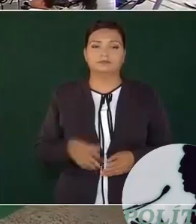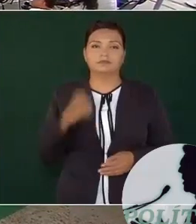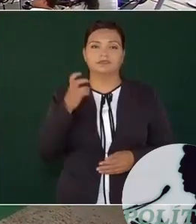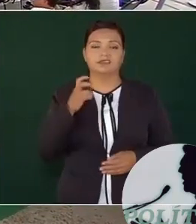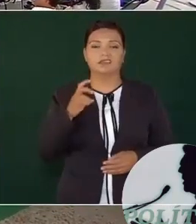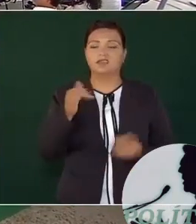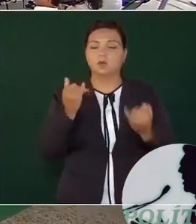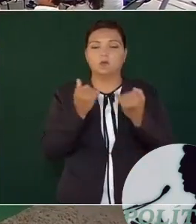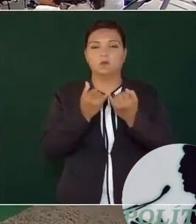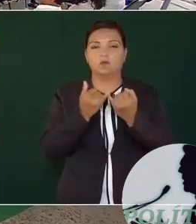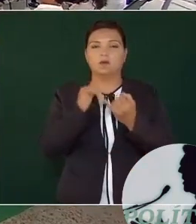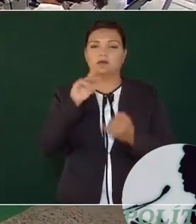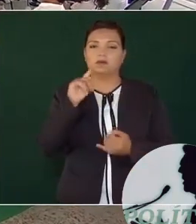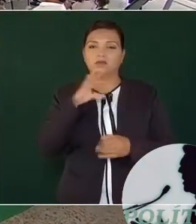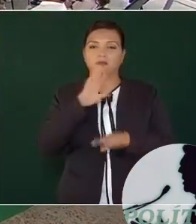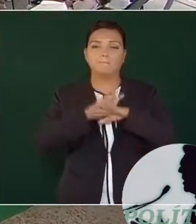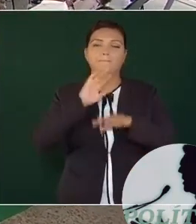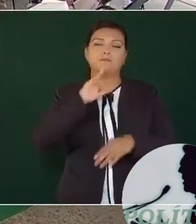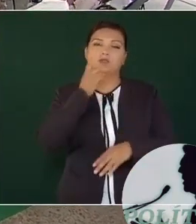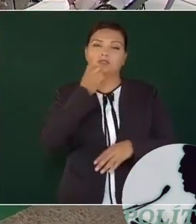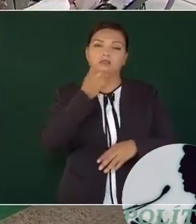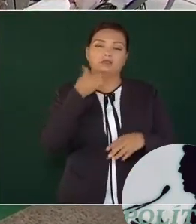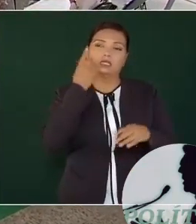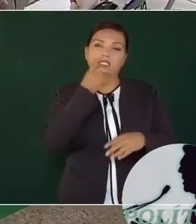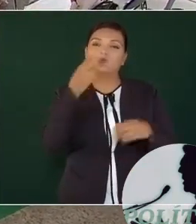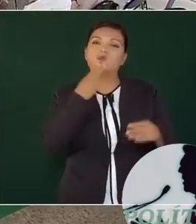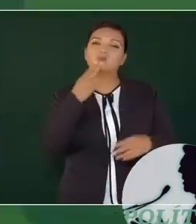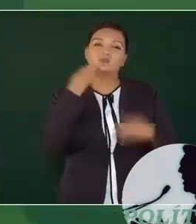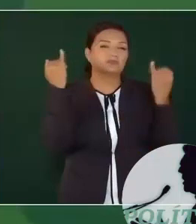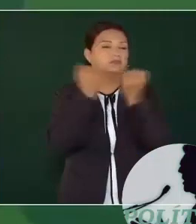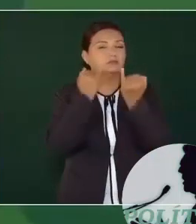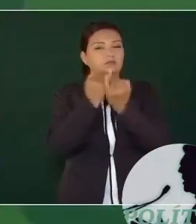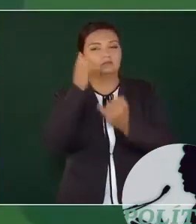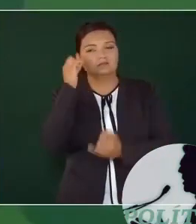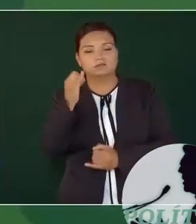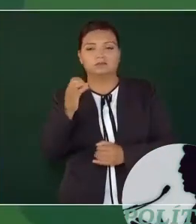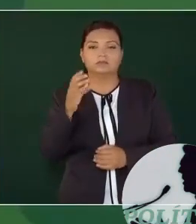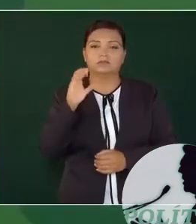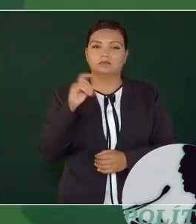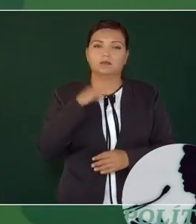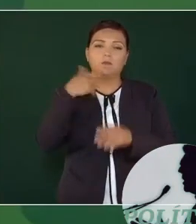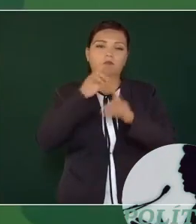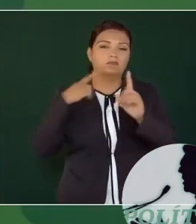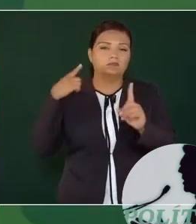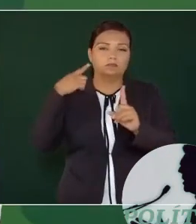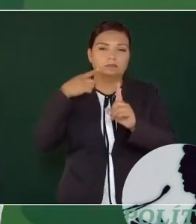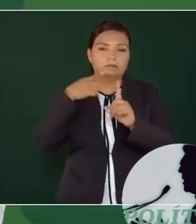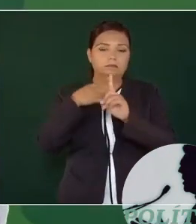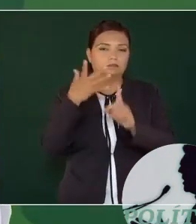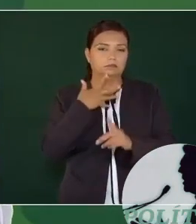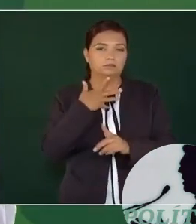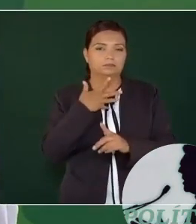estos actos, o mejor dicho, se utilizan estos actos con propósitos